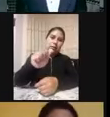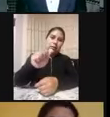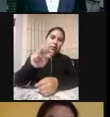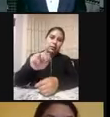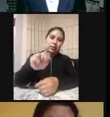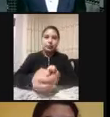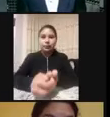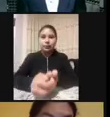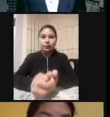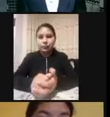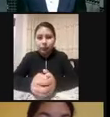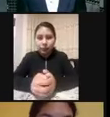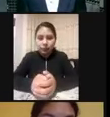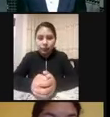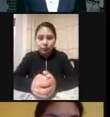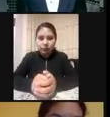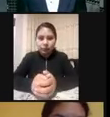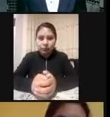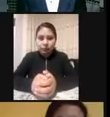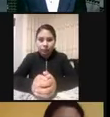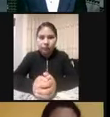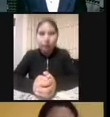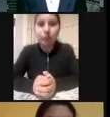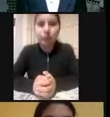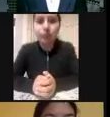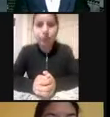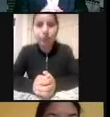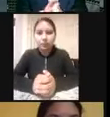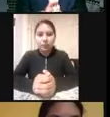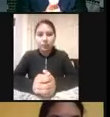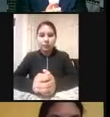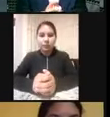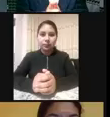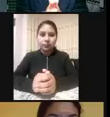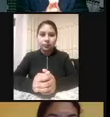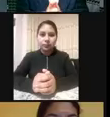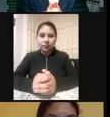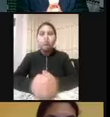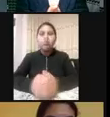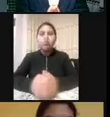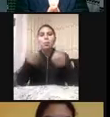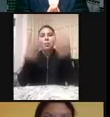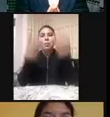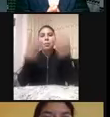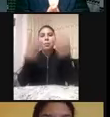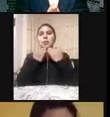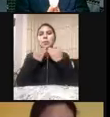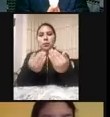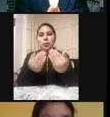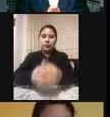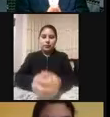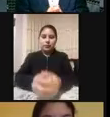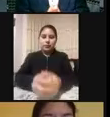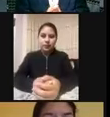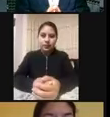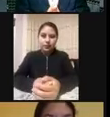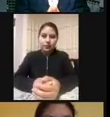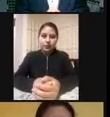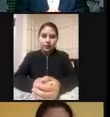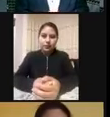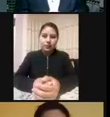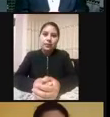estímulo a nivel lúdico en el área de psicomotricidad. Muchas gracias, licenciada Rosario Apaza. Ella es especialista